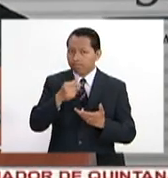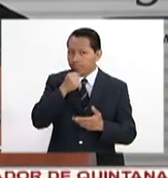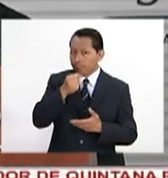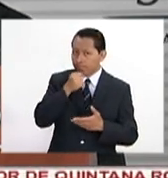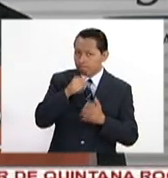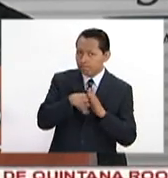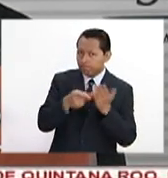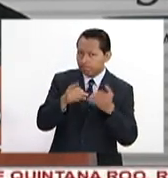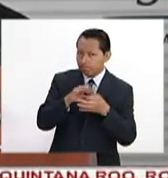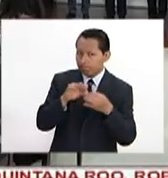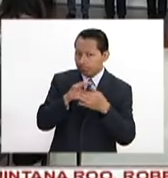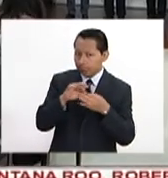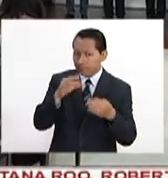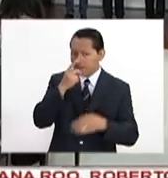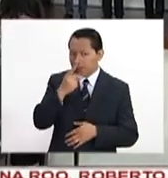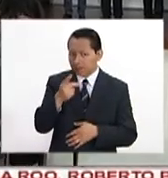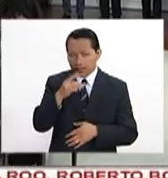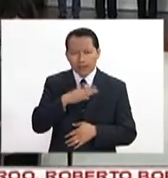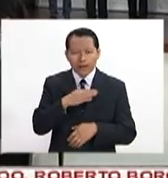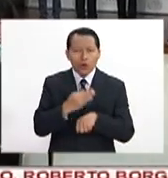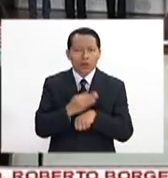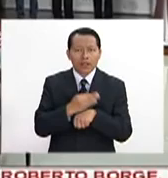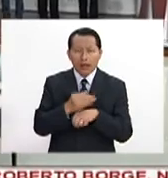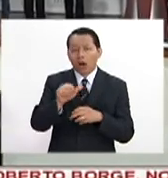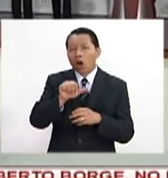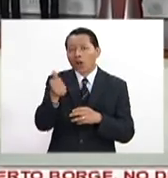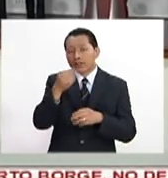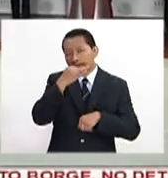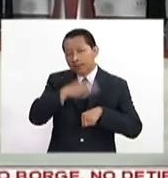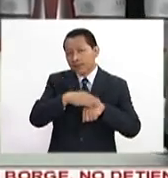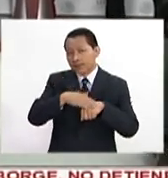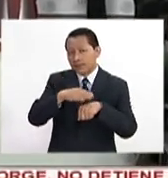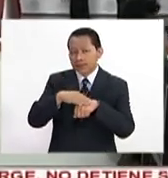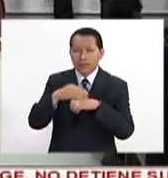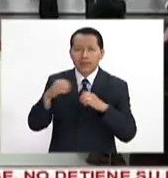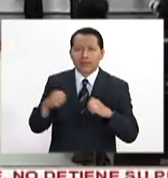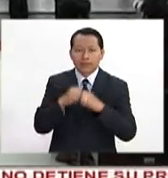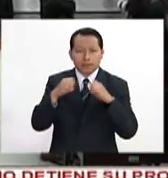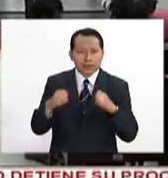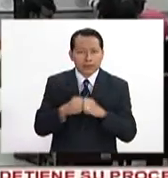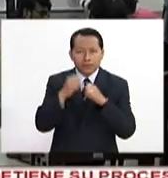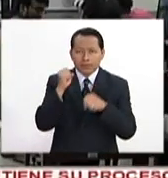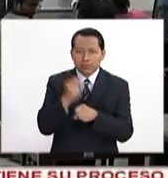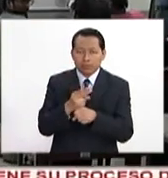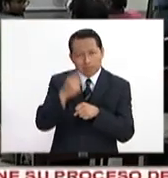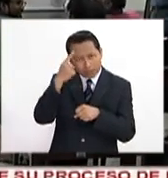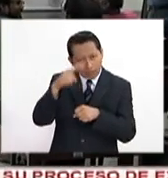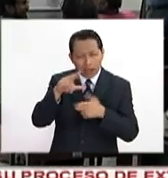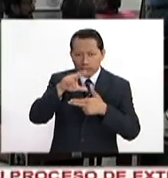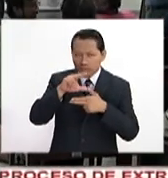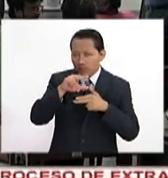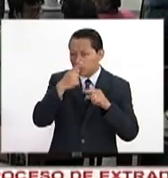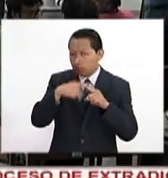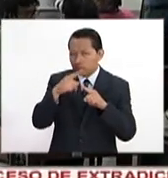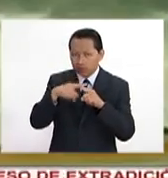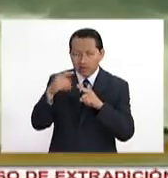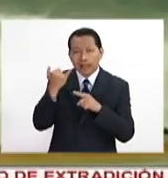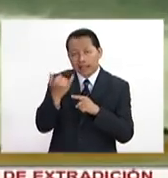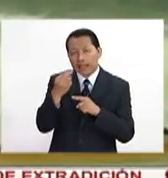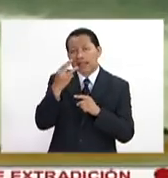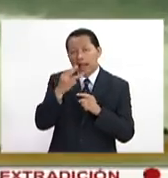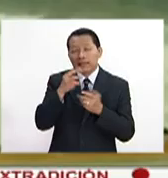prensa, dijo que hasta el momento se han emitido 11 boletines del sistema de alerta temprana para ciclones tropicales y 3